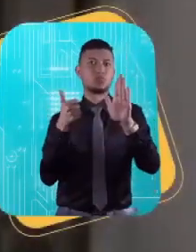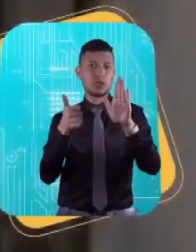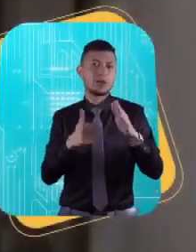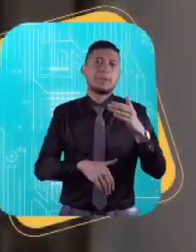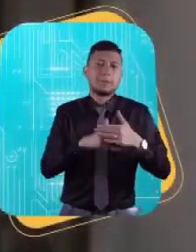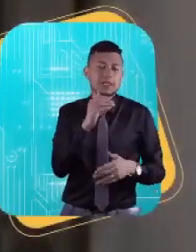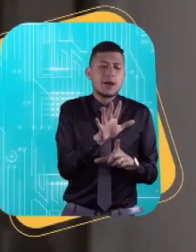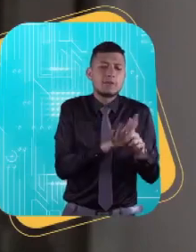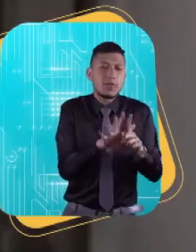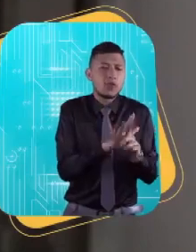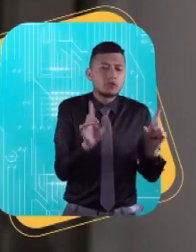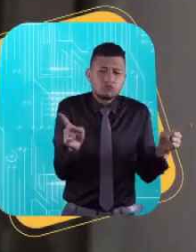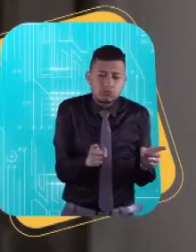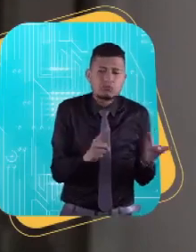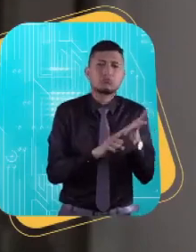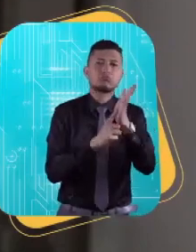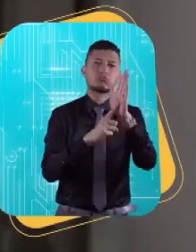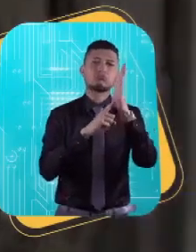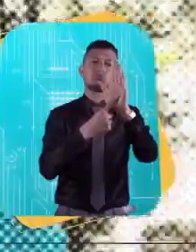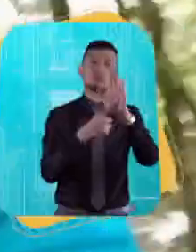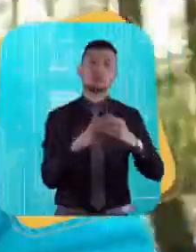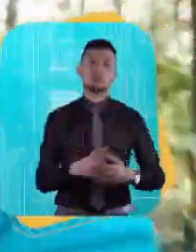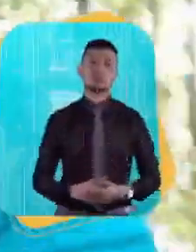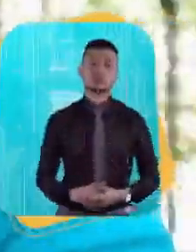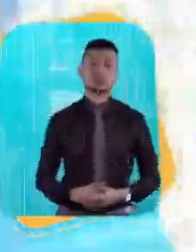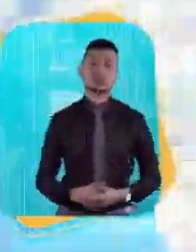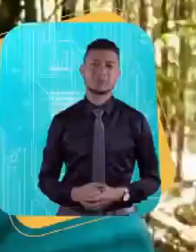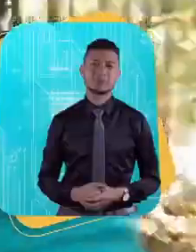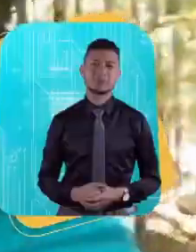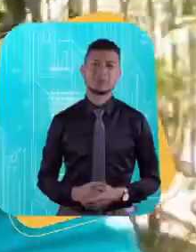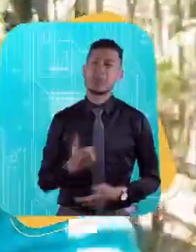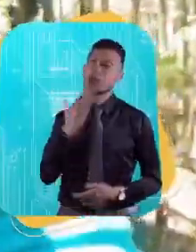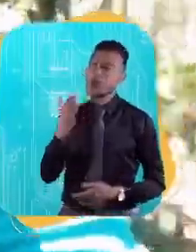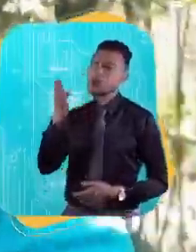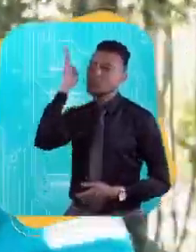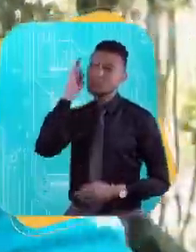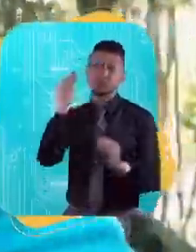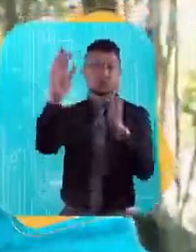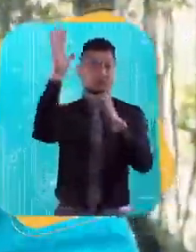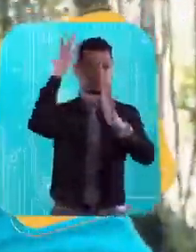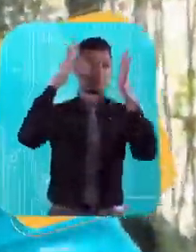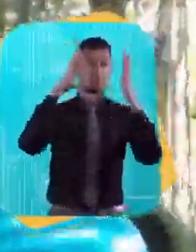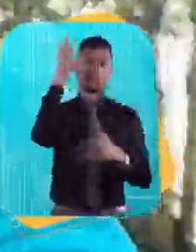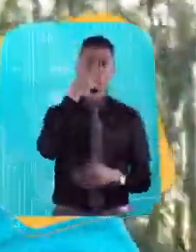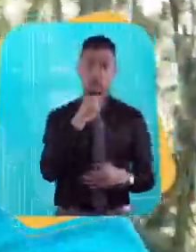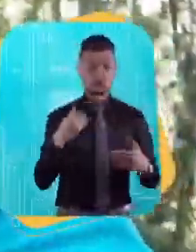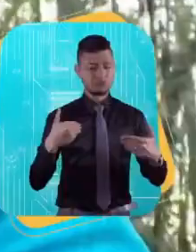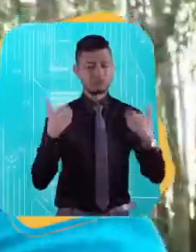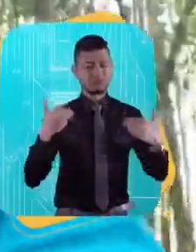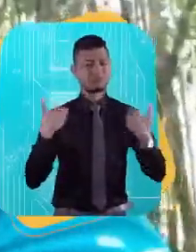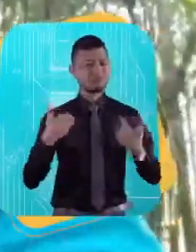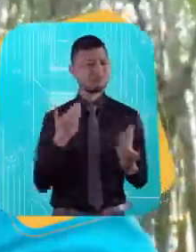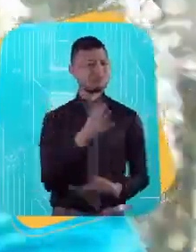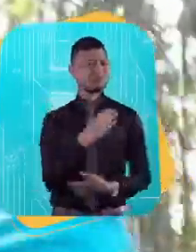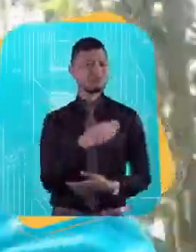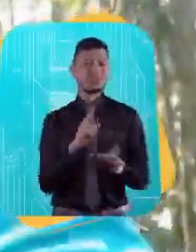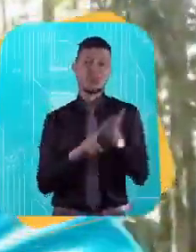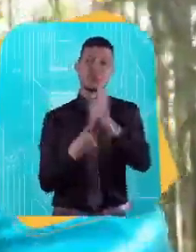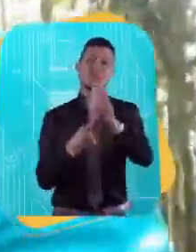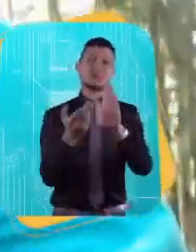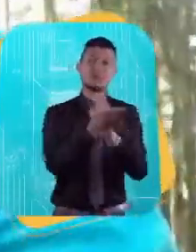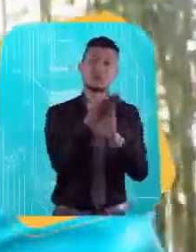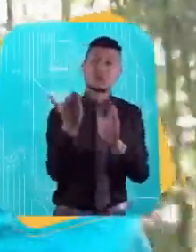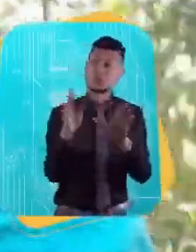empezamos a mostrarlo. Y empezaron videos pequeñitos. Gracias a Dios por un bosque maravilloso y